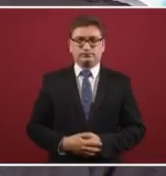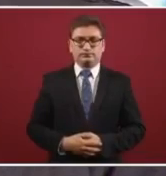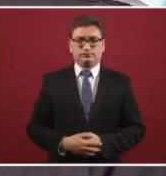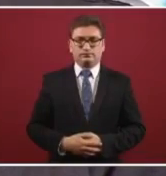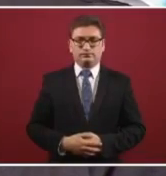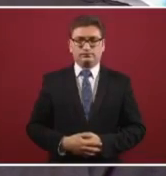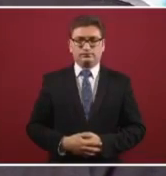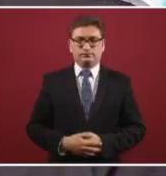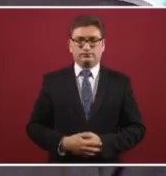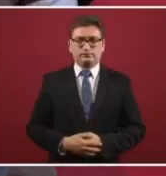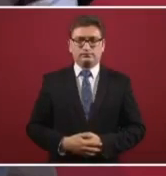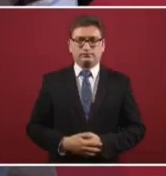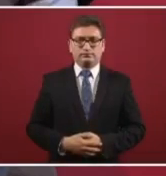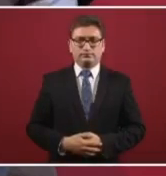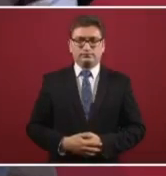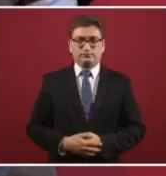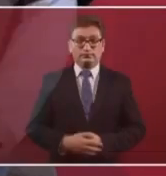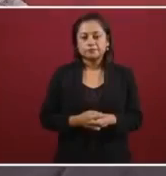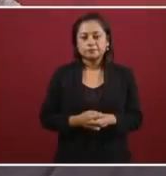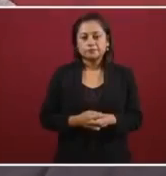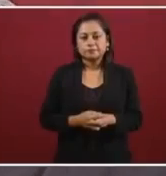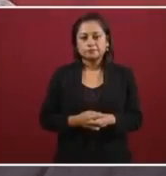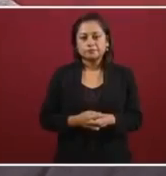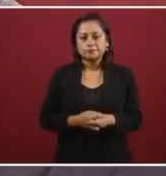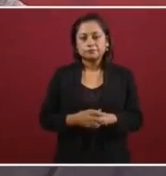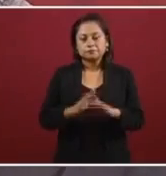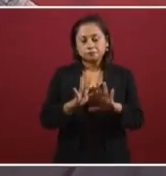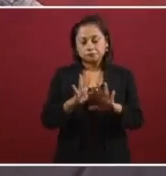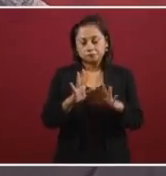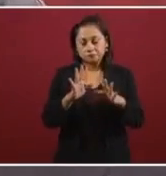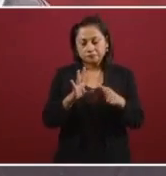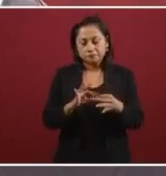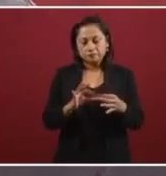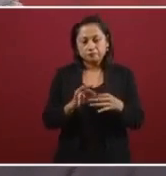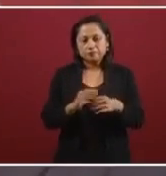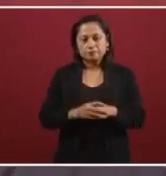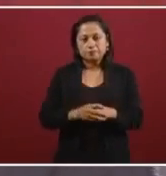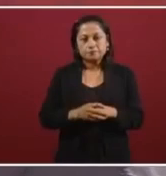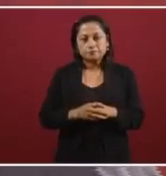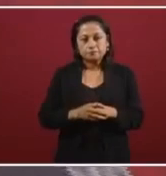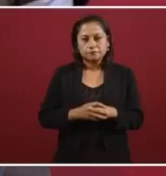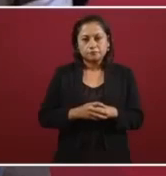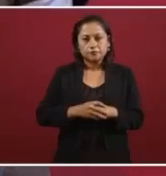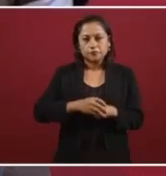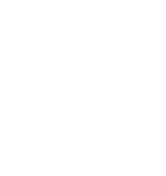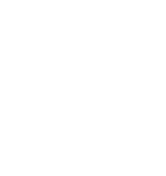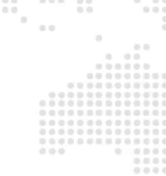Si están implicados. Olvido no, perdón sí.